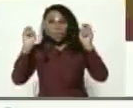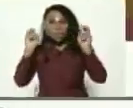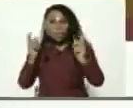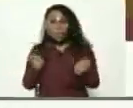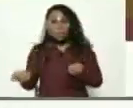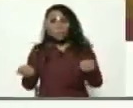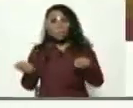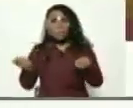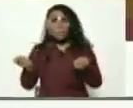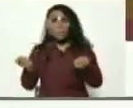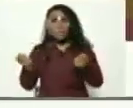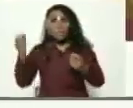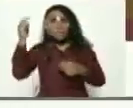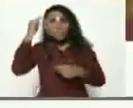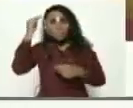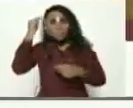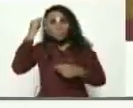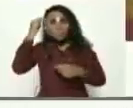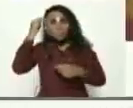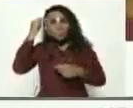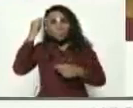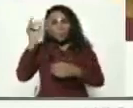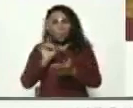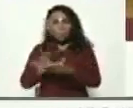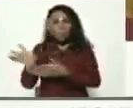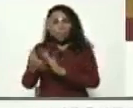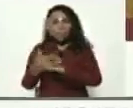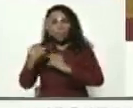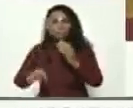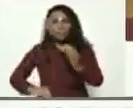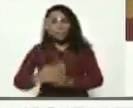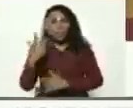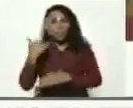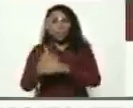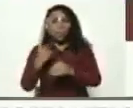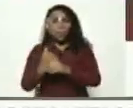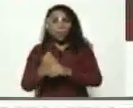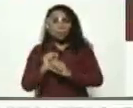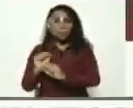cuya mentalidad excluyente era fundamentalmente racista,